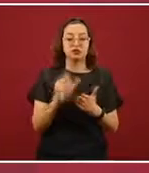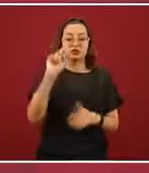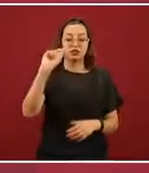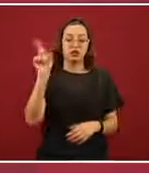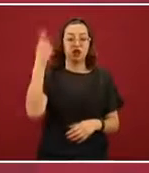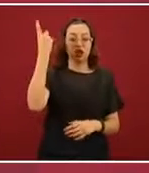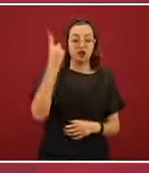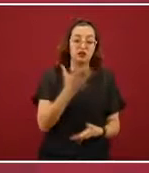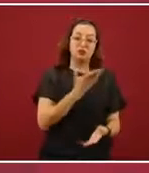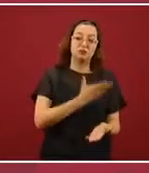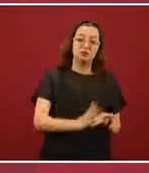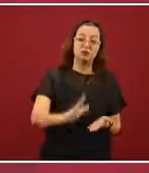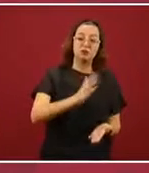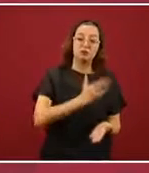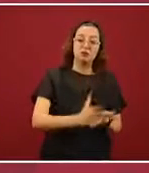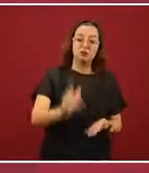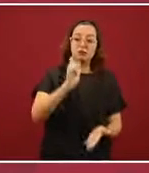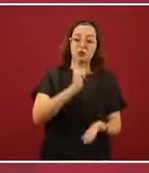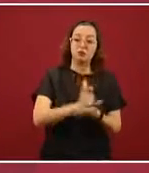20,000 millones de dólares.